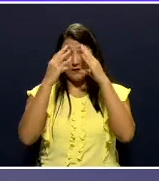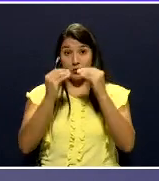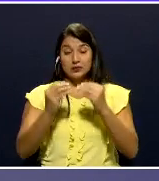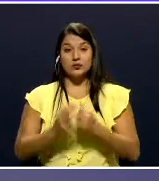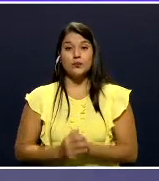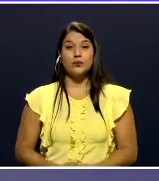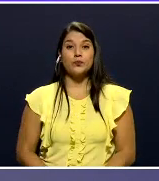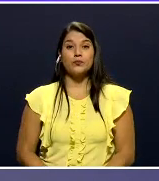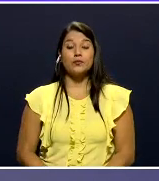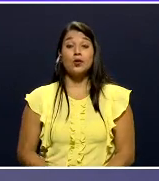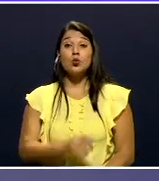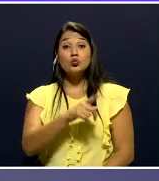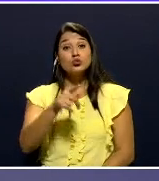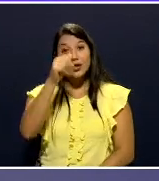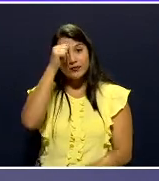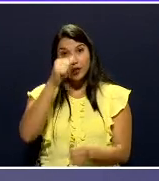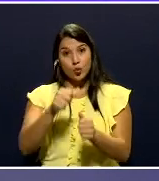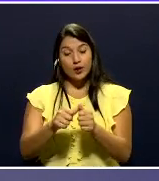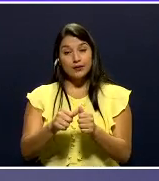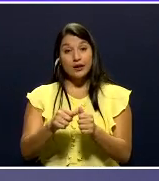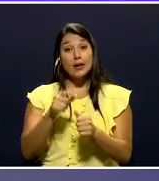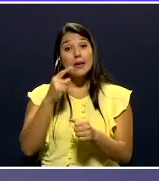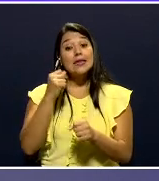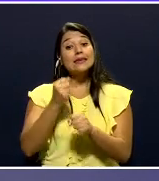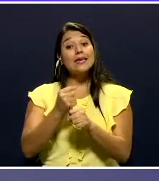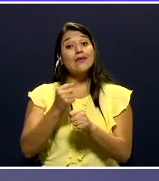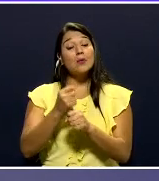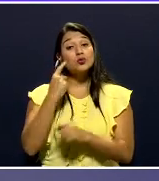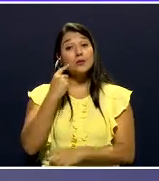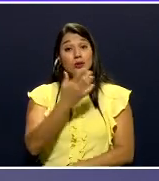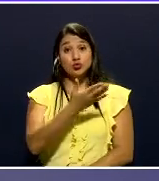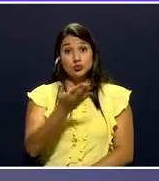noticias. Recuerden, trabajamos para